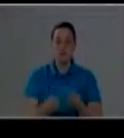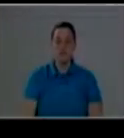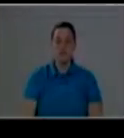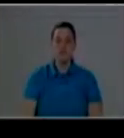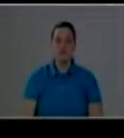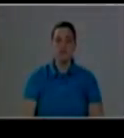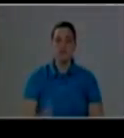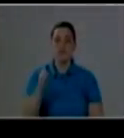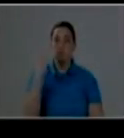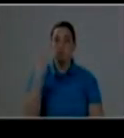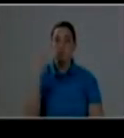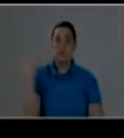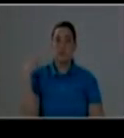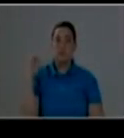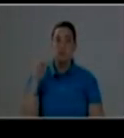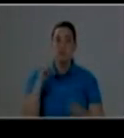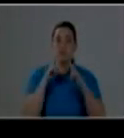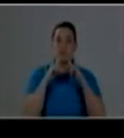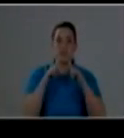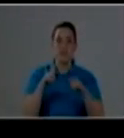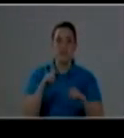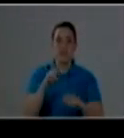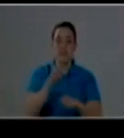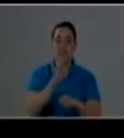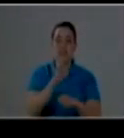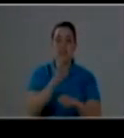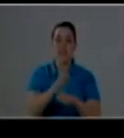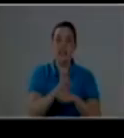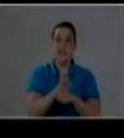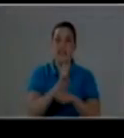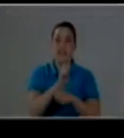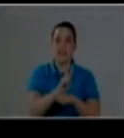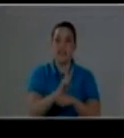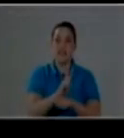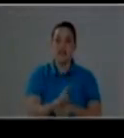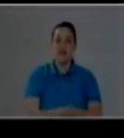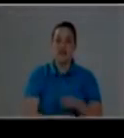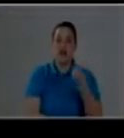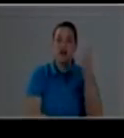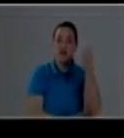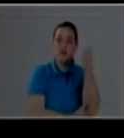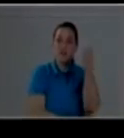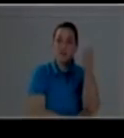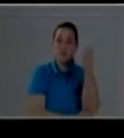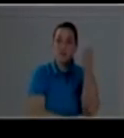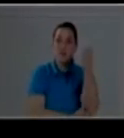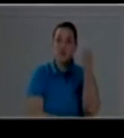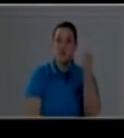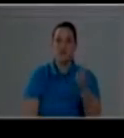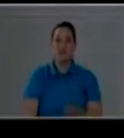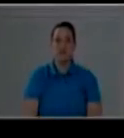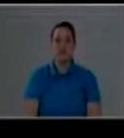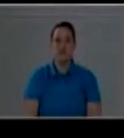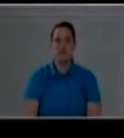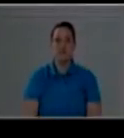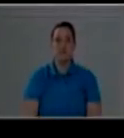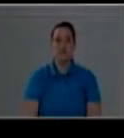Para anunciar el Evangelio a los pobres. Ahí tenemos mucha tela que